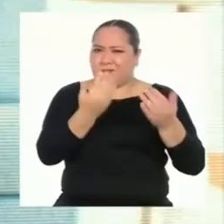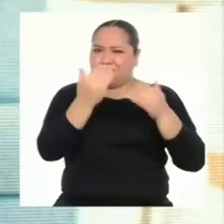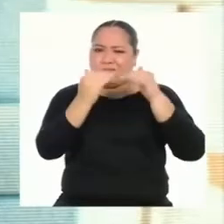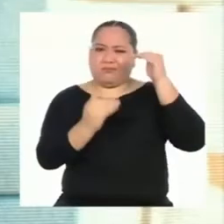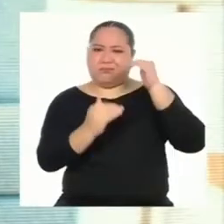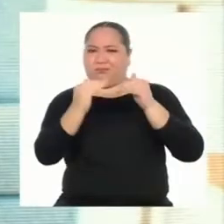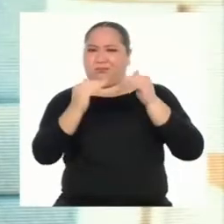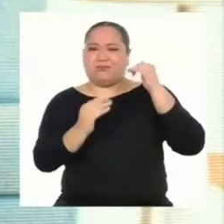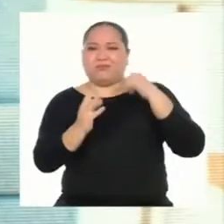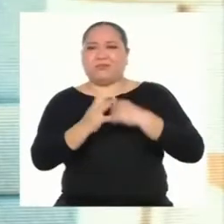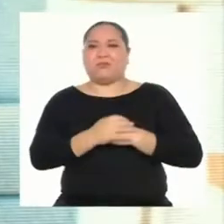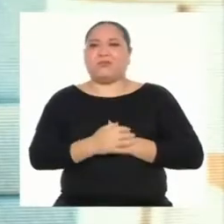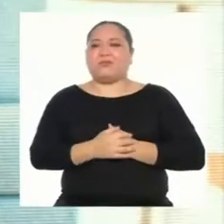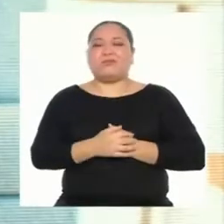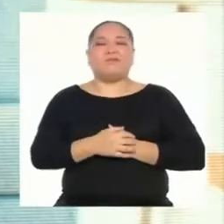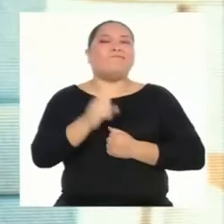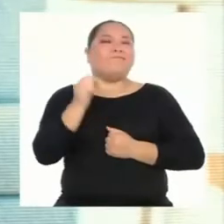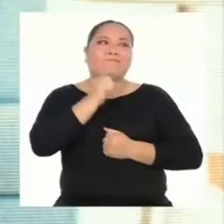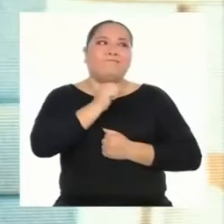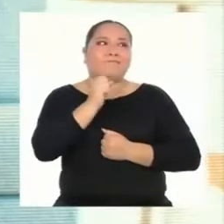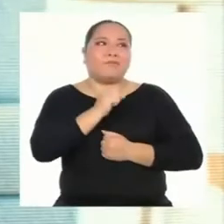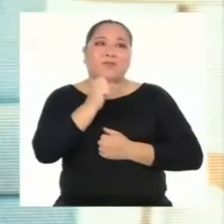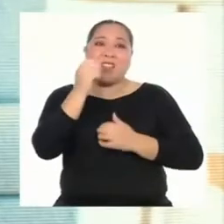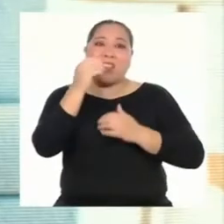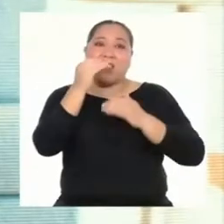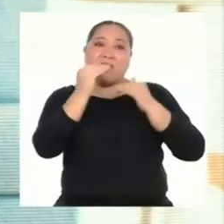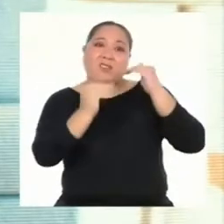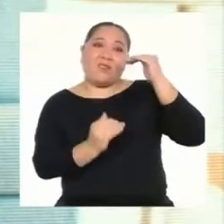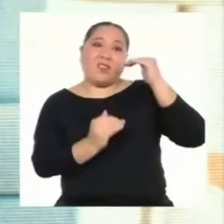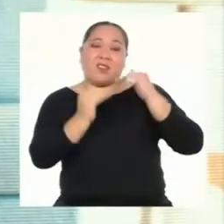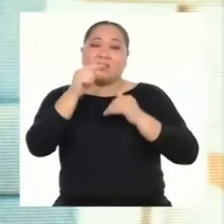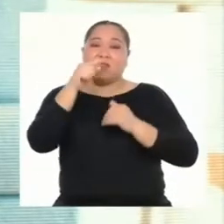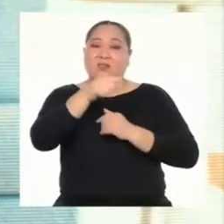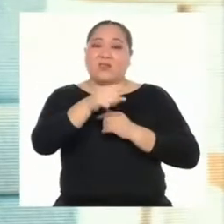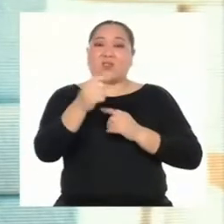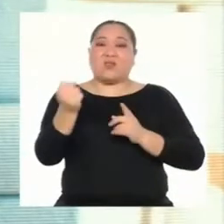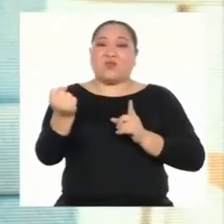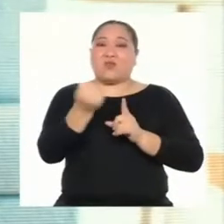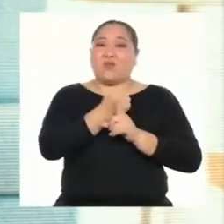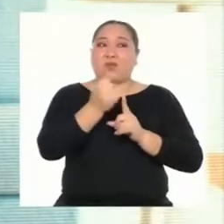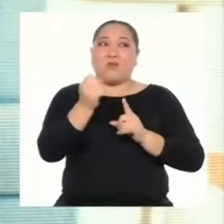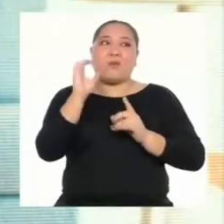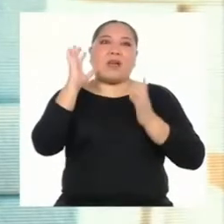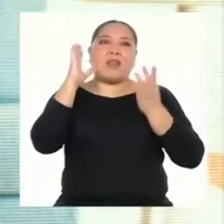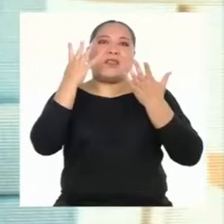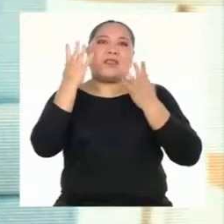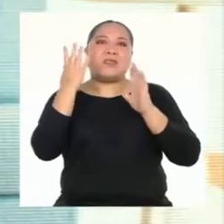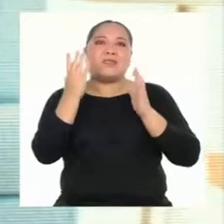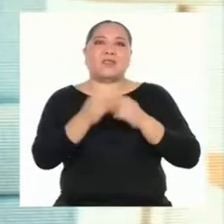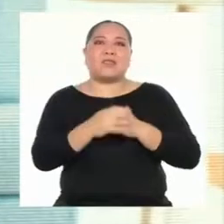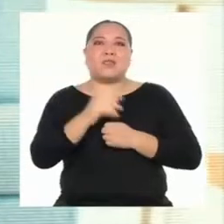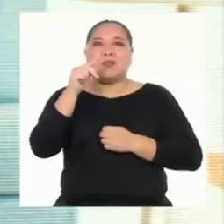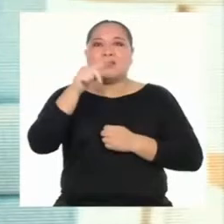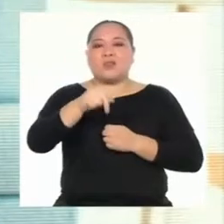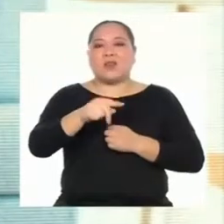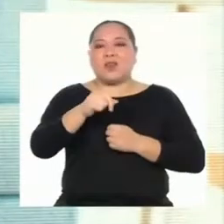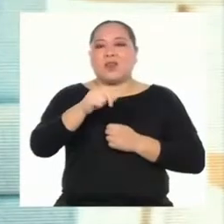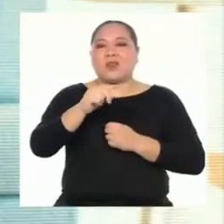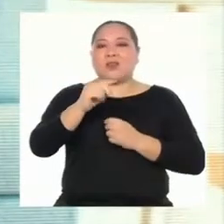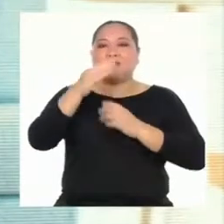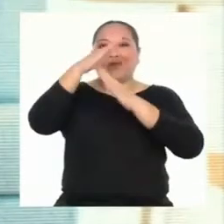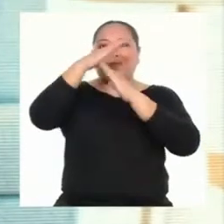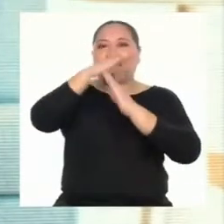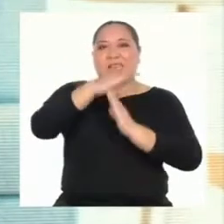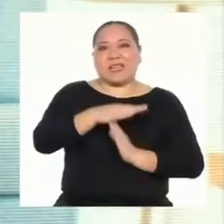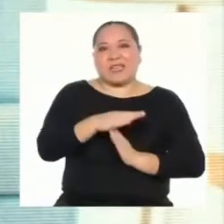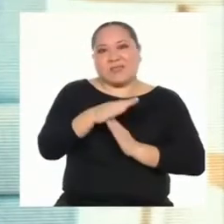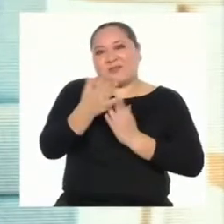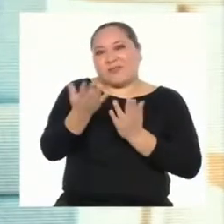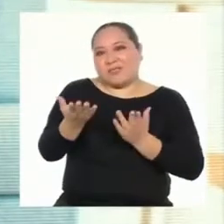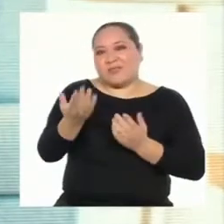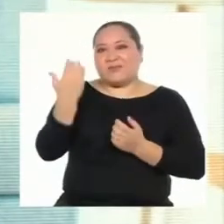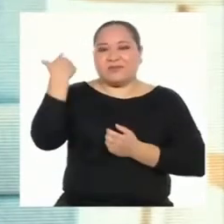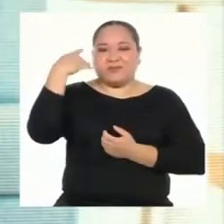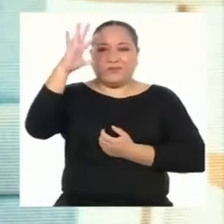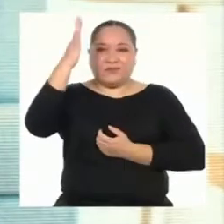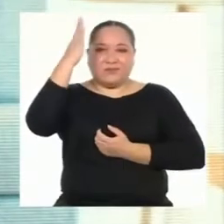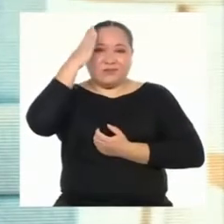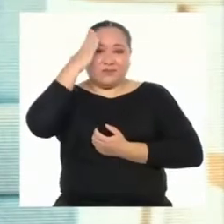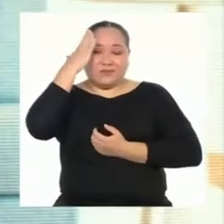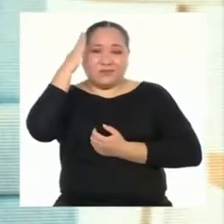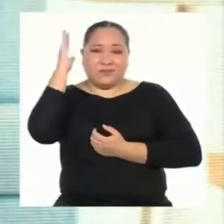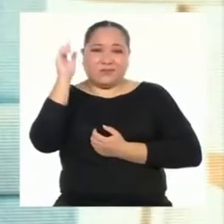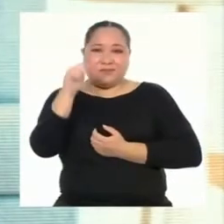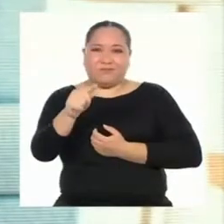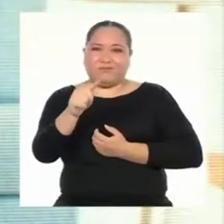porque hacer diferencias de ese tipo puede ser un acto de violencia. Es similar a lo que sucede con la discriminación, que, como ya